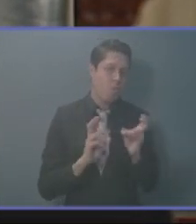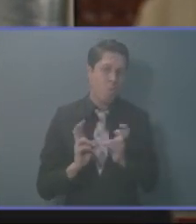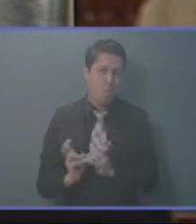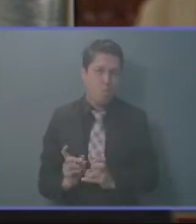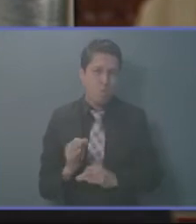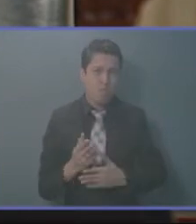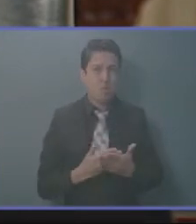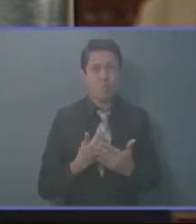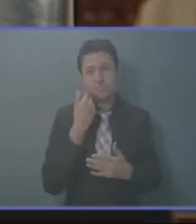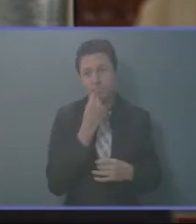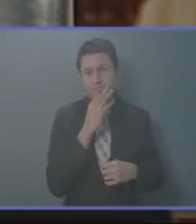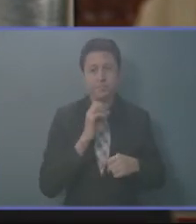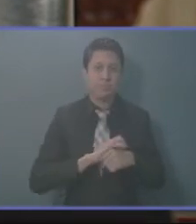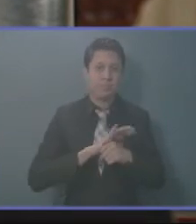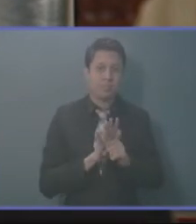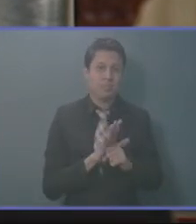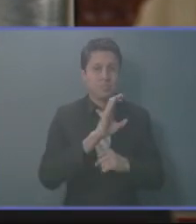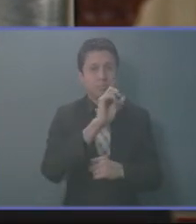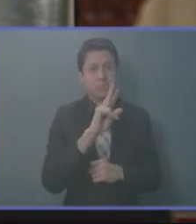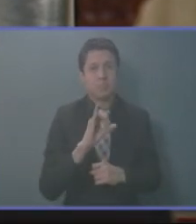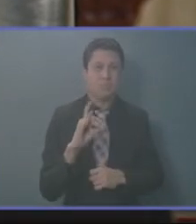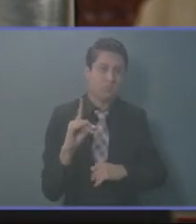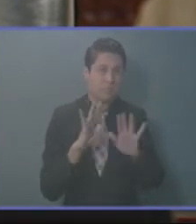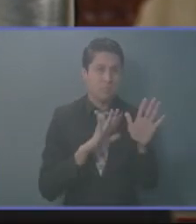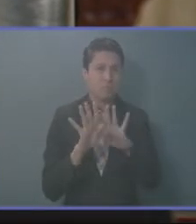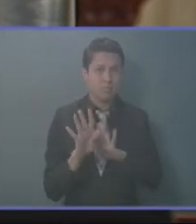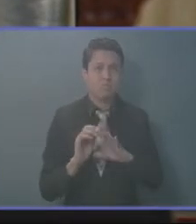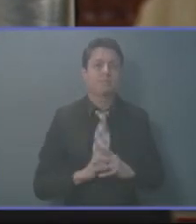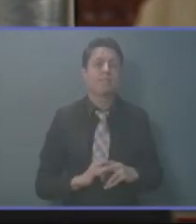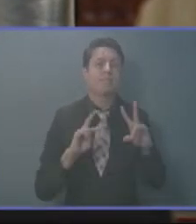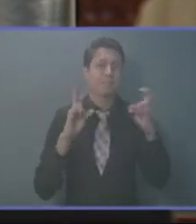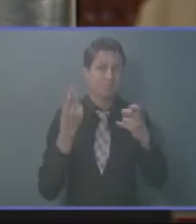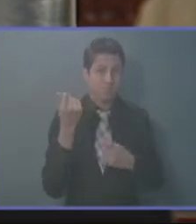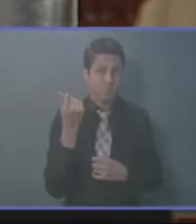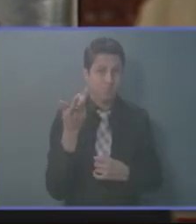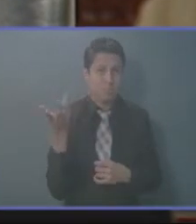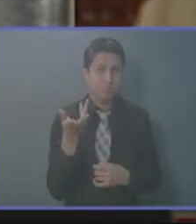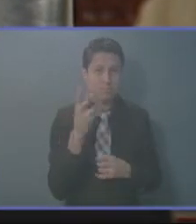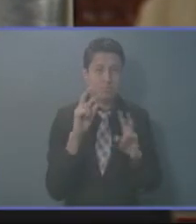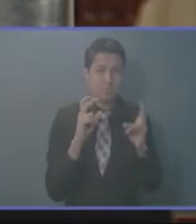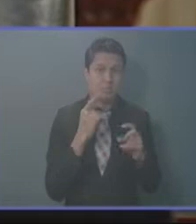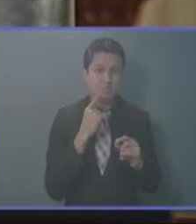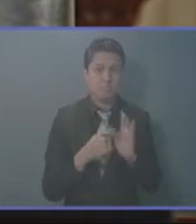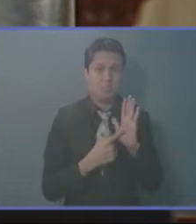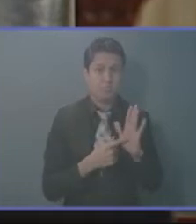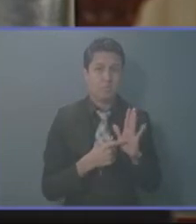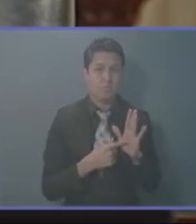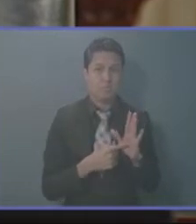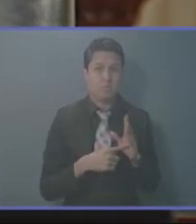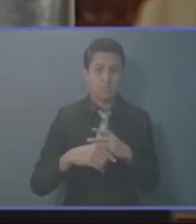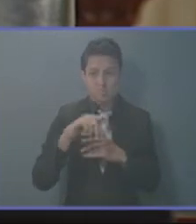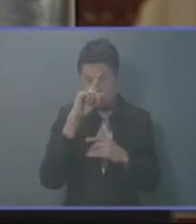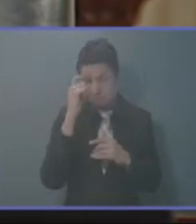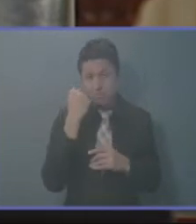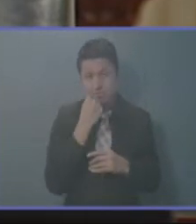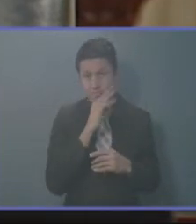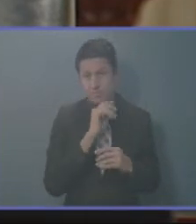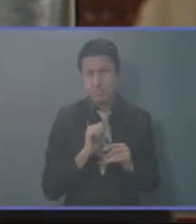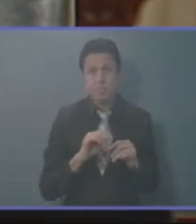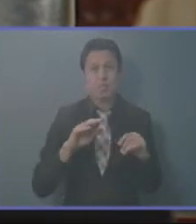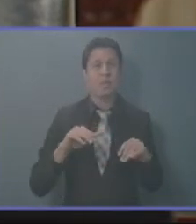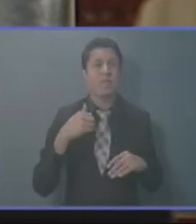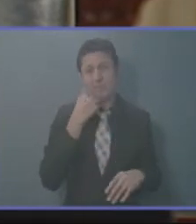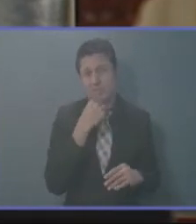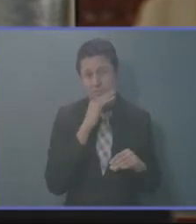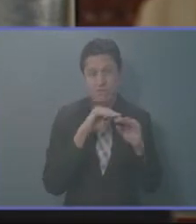por COVID-19. En las condiciones fiscales y financieras del país, ante todo, frente al combate a una pandemia que ataca a nivel mundial,